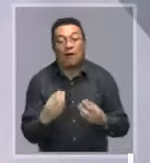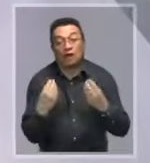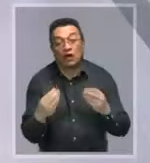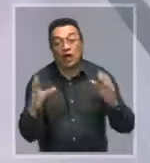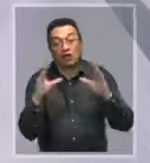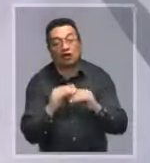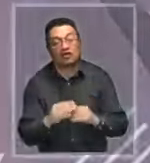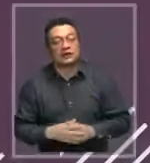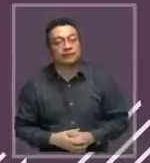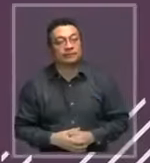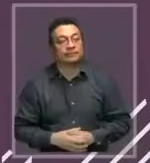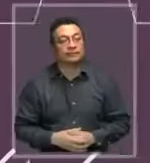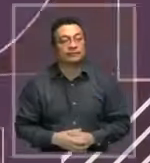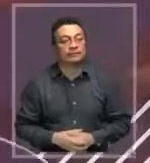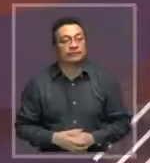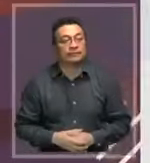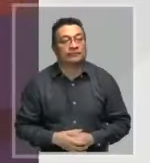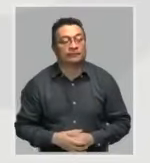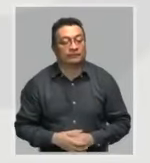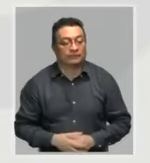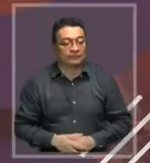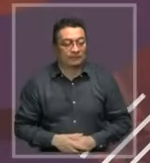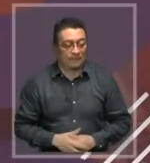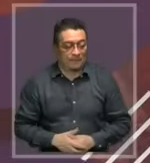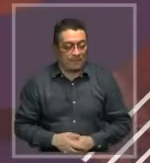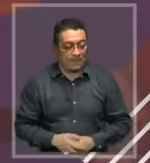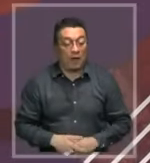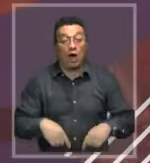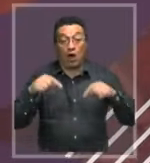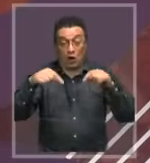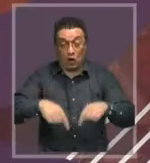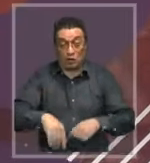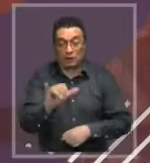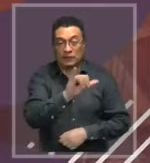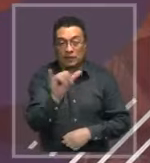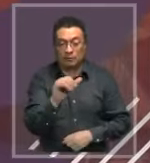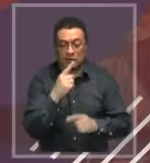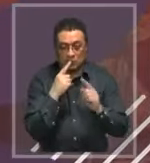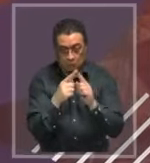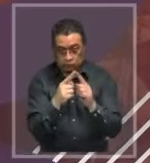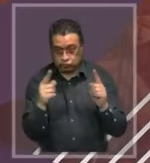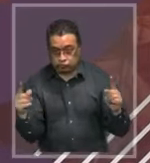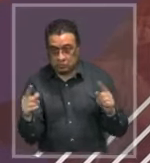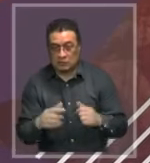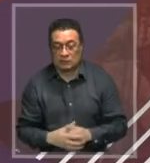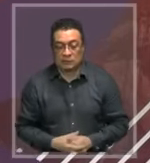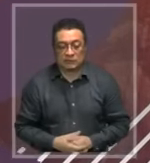Hoy en Reportajes.